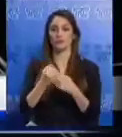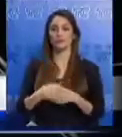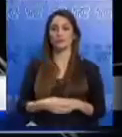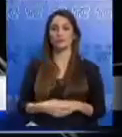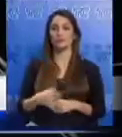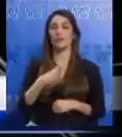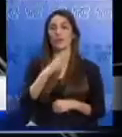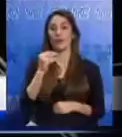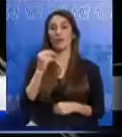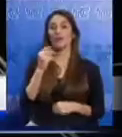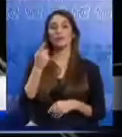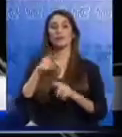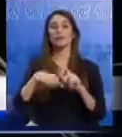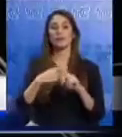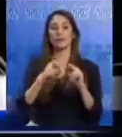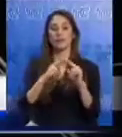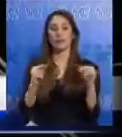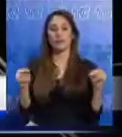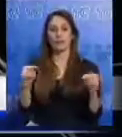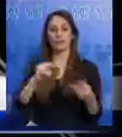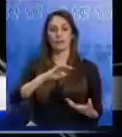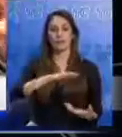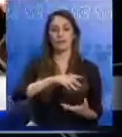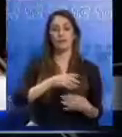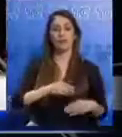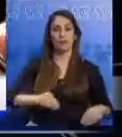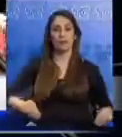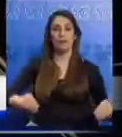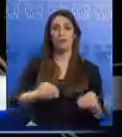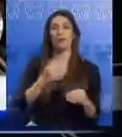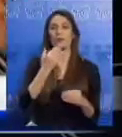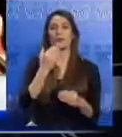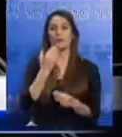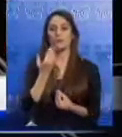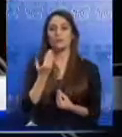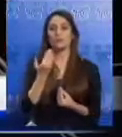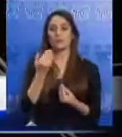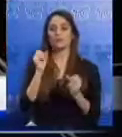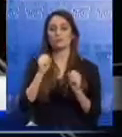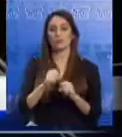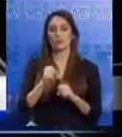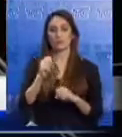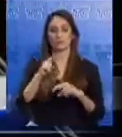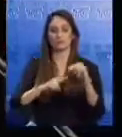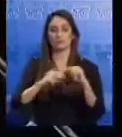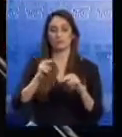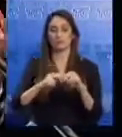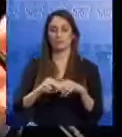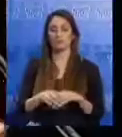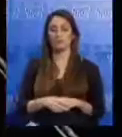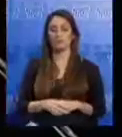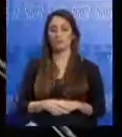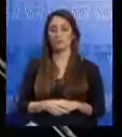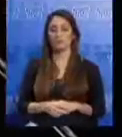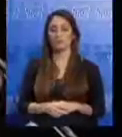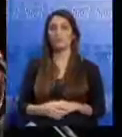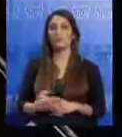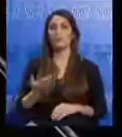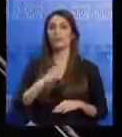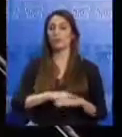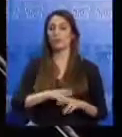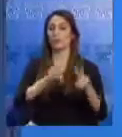y ecológica de la tierra y de la ciudad, y a través de eso articular una serie de